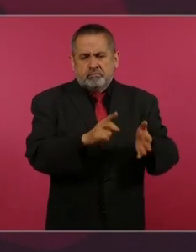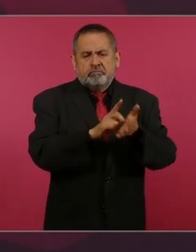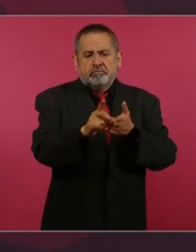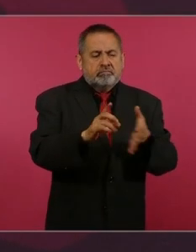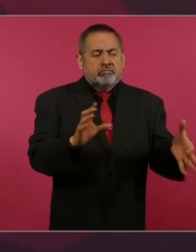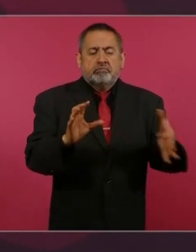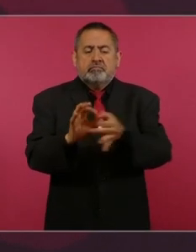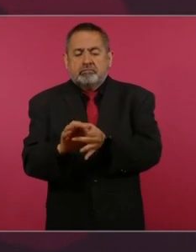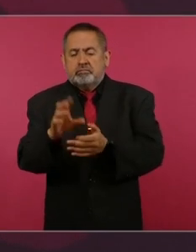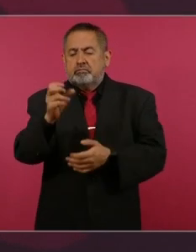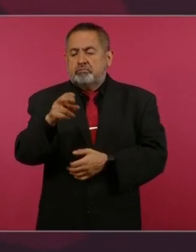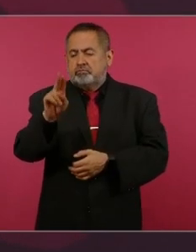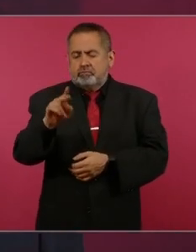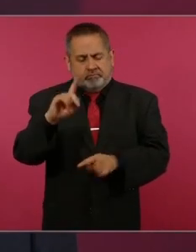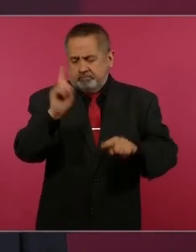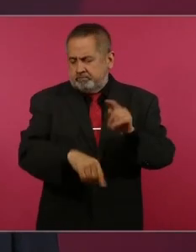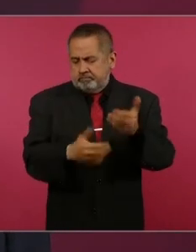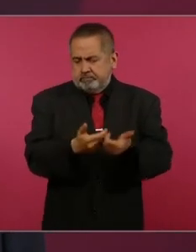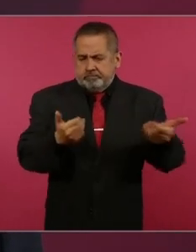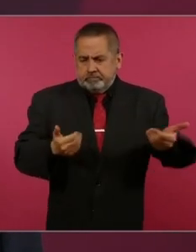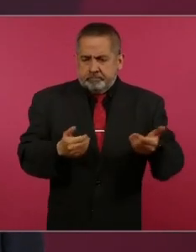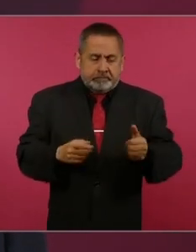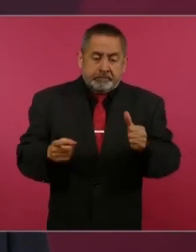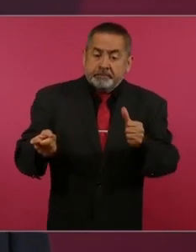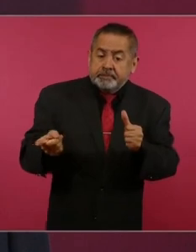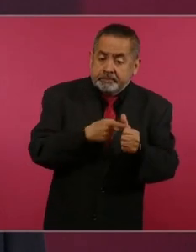de Naciones Unidas, en tanto